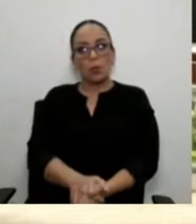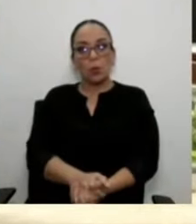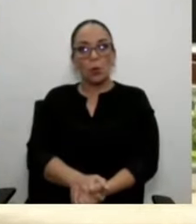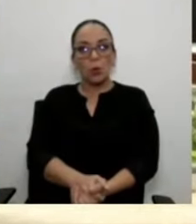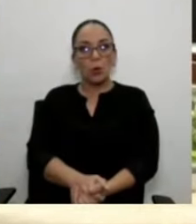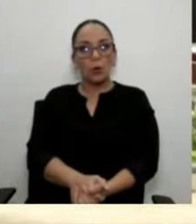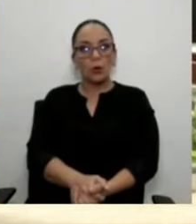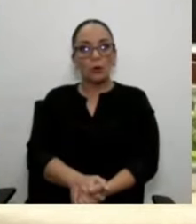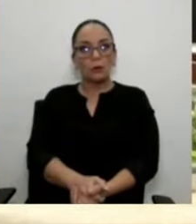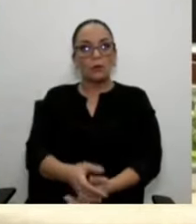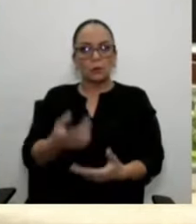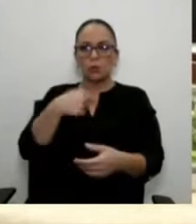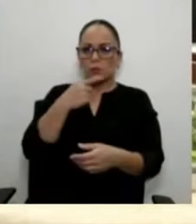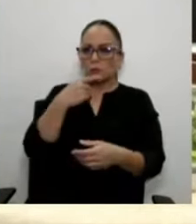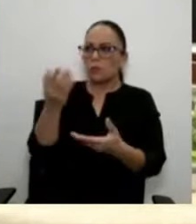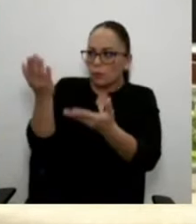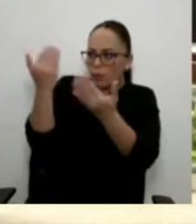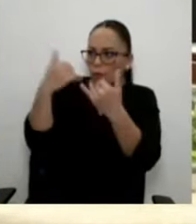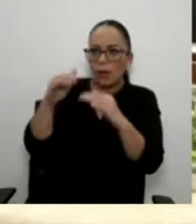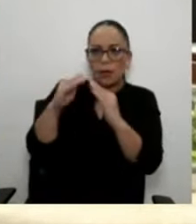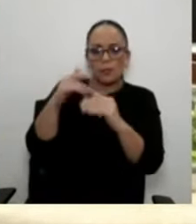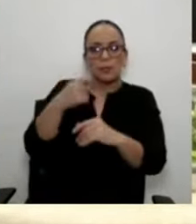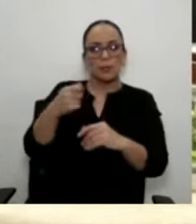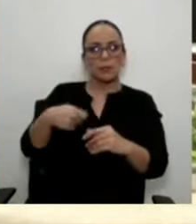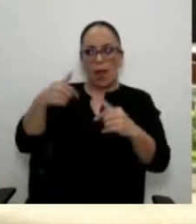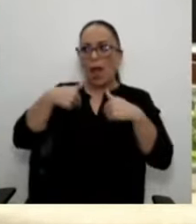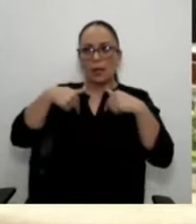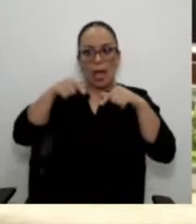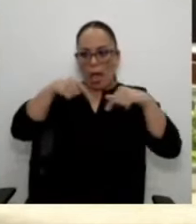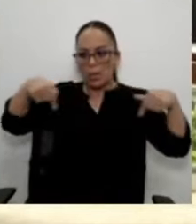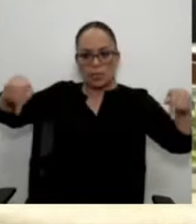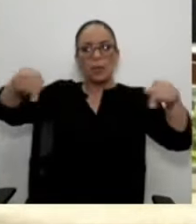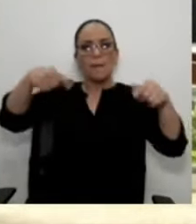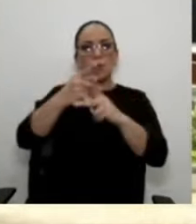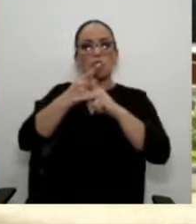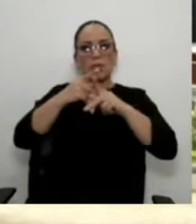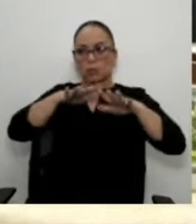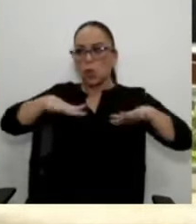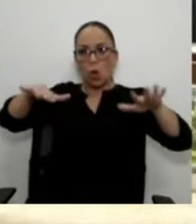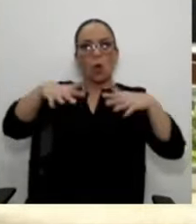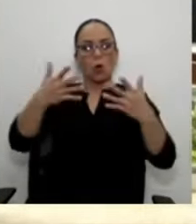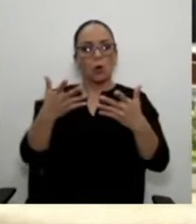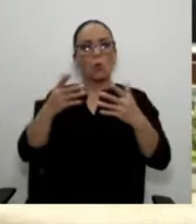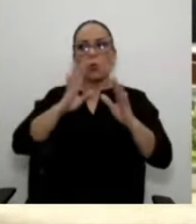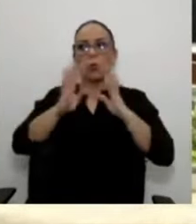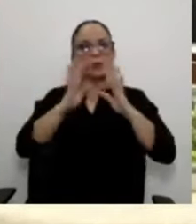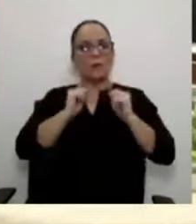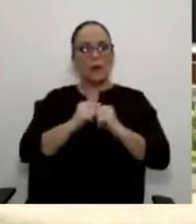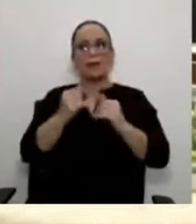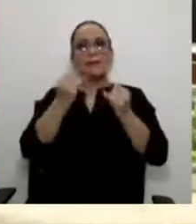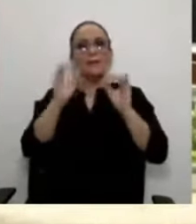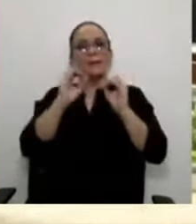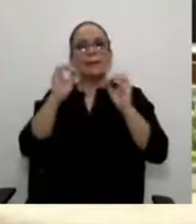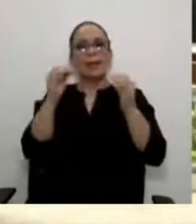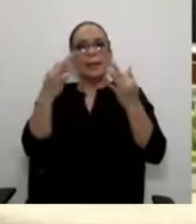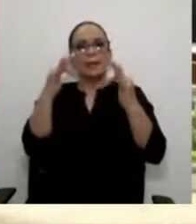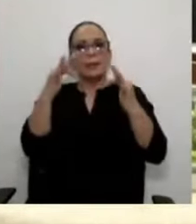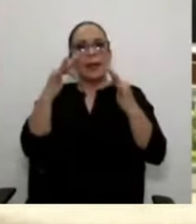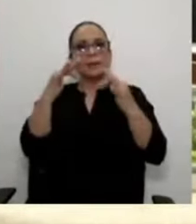le estamos diciendo, vengan a Casa Presidencial. Aquí hay perímetro y se puede hablar sin que les estén tratando de volar las